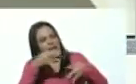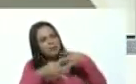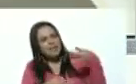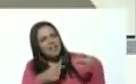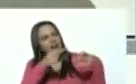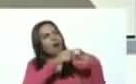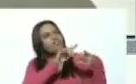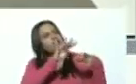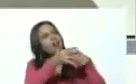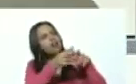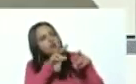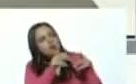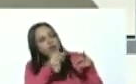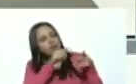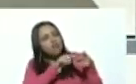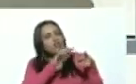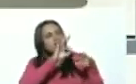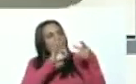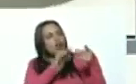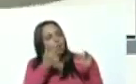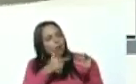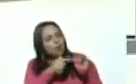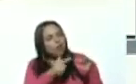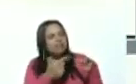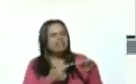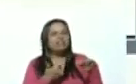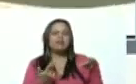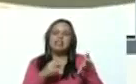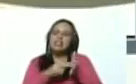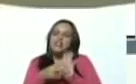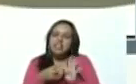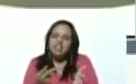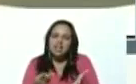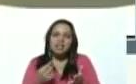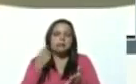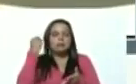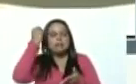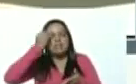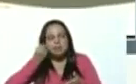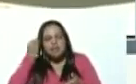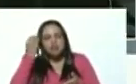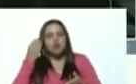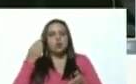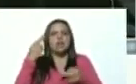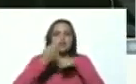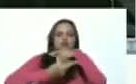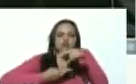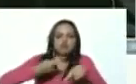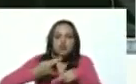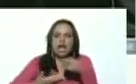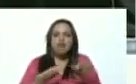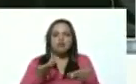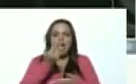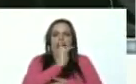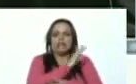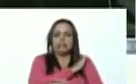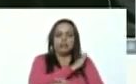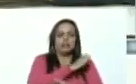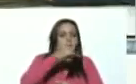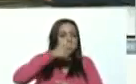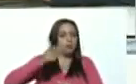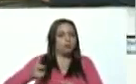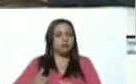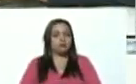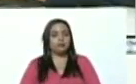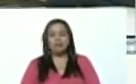concepto, con el pensamiento dinámico, profundo, dialéctico, revolucionario que tiene el pueblo, ¿qué